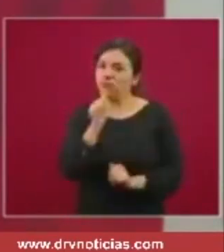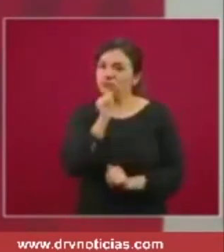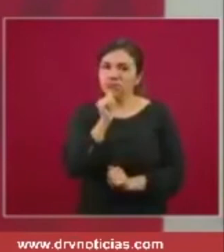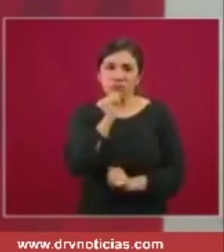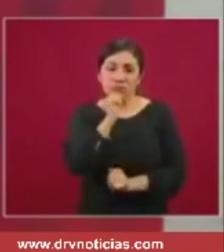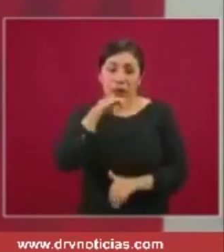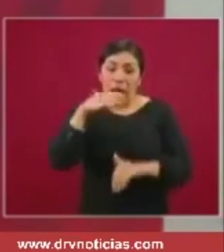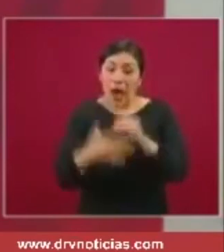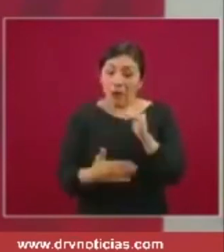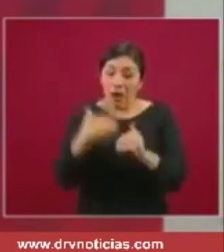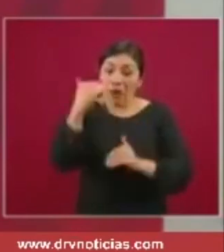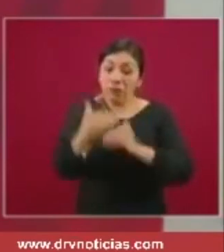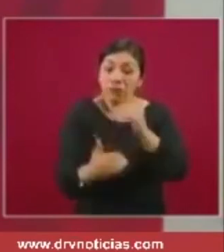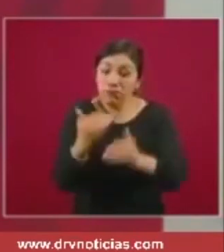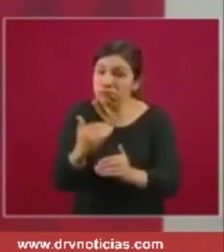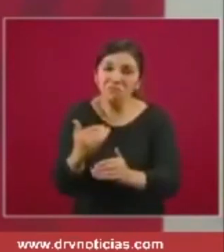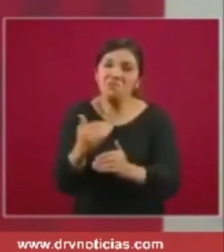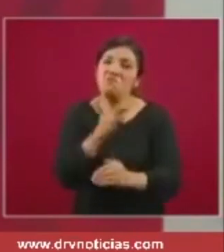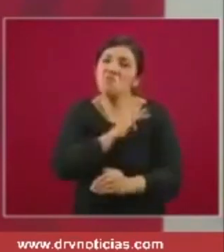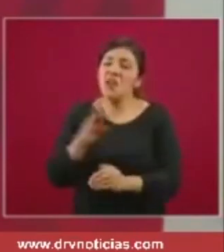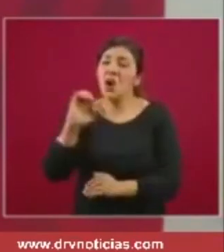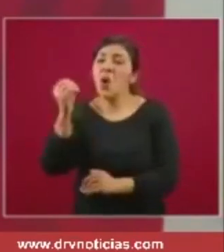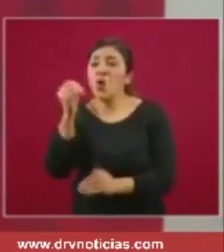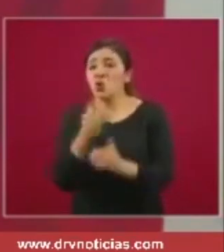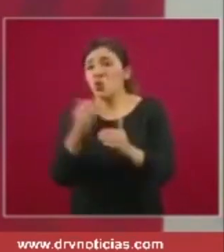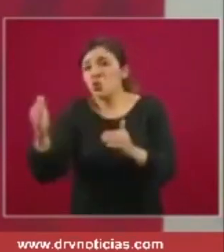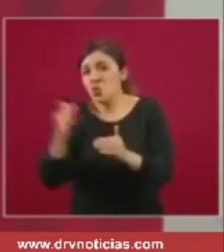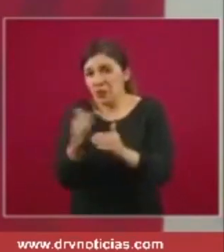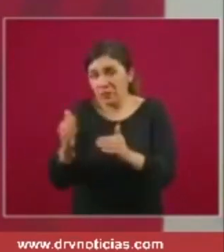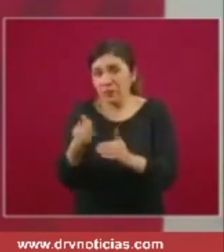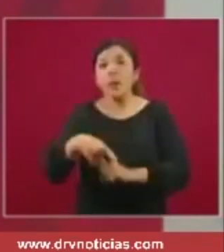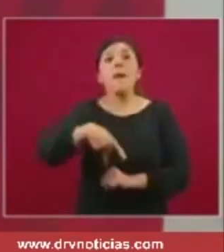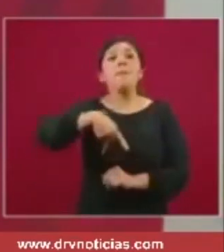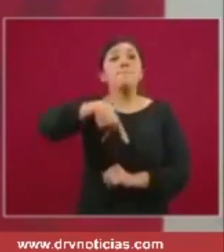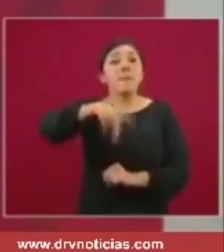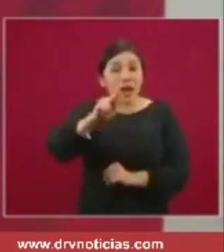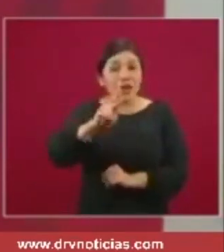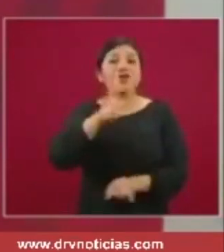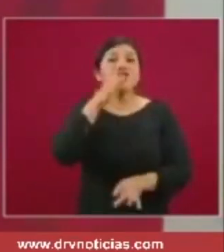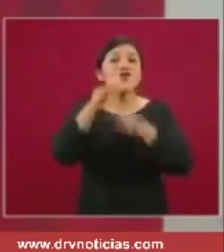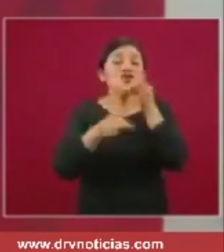prominente, con una gran riqueza, usa mejores trajes que López Obrador, ciertamente,